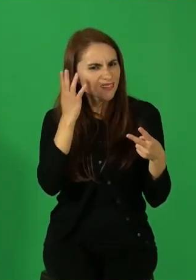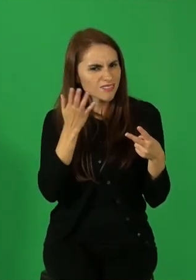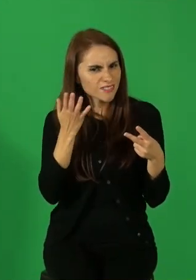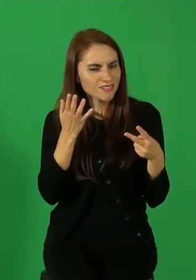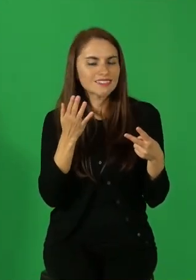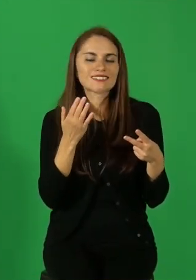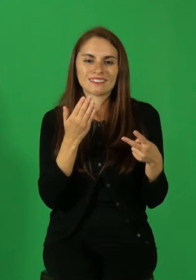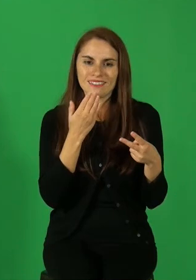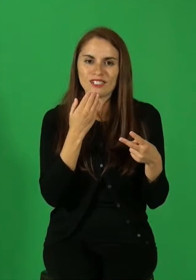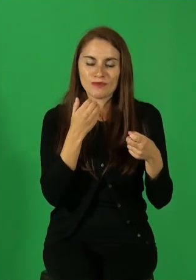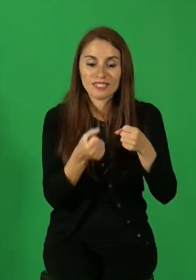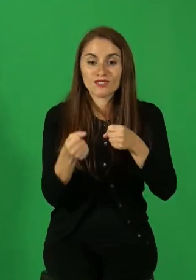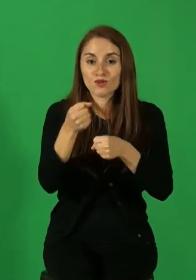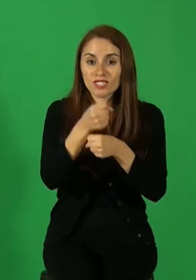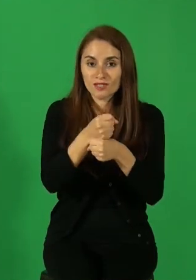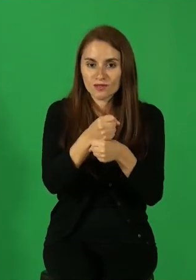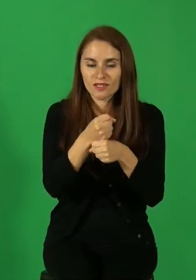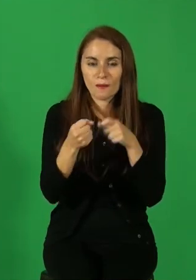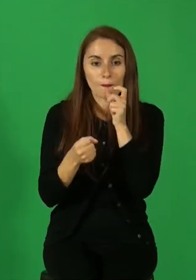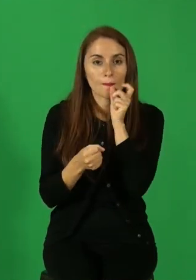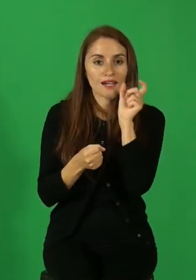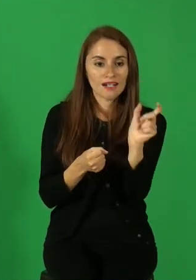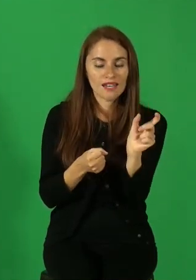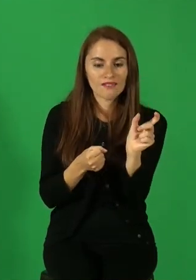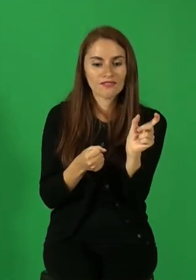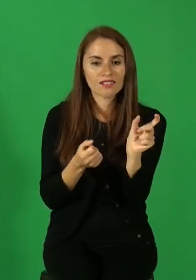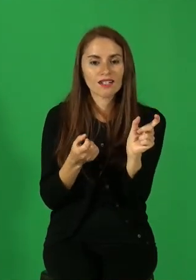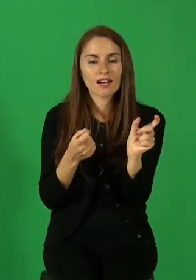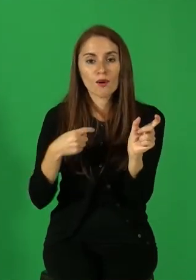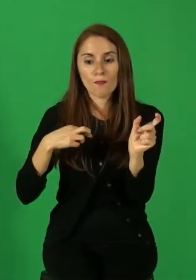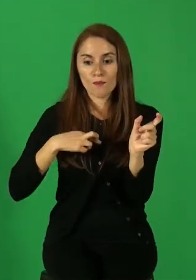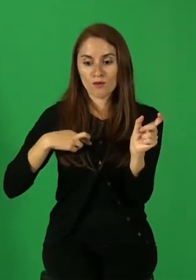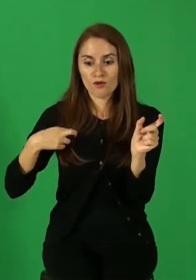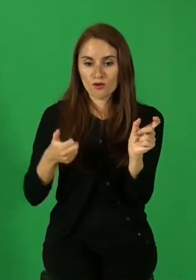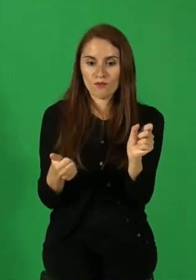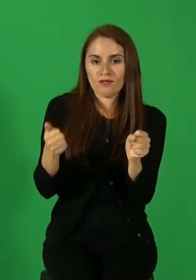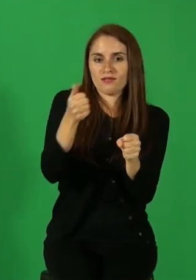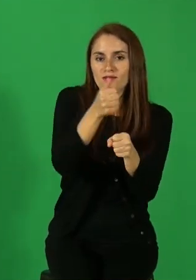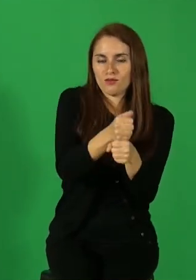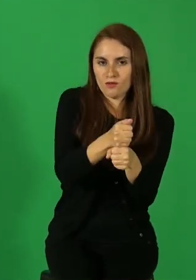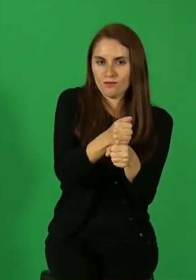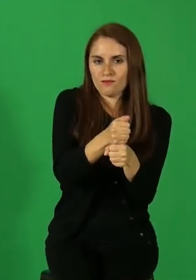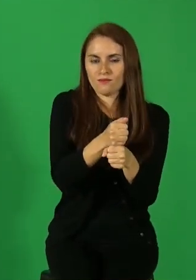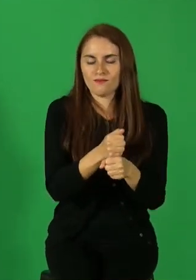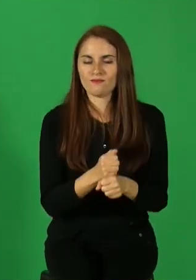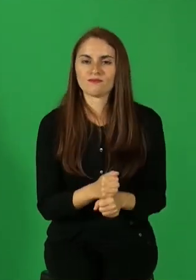También hablamos de la sustitución de un término, ¿no es cierto? En este caso, de un sustantivo por un